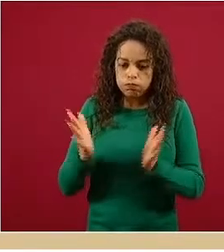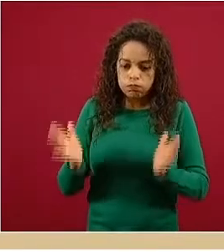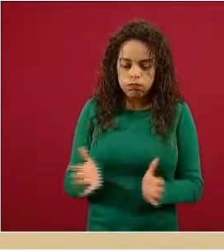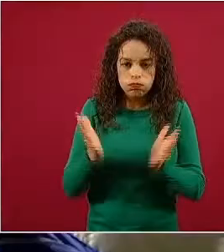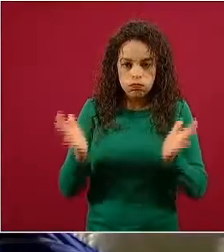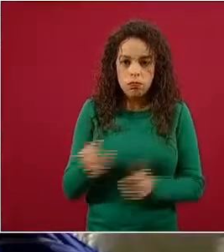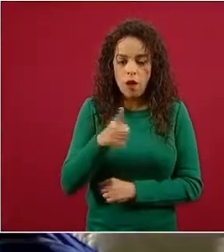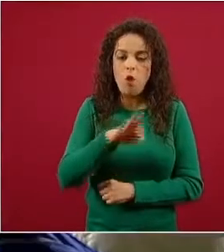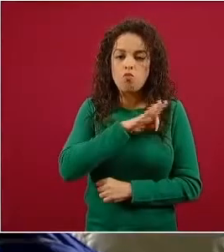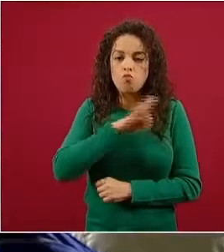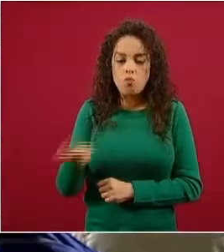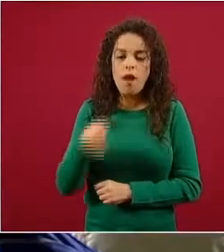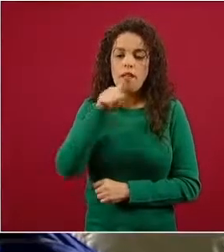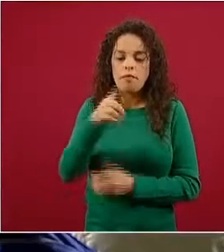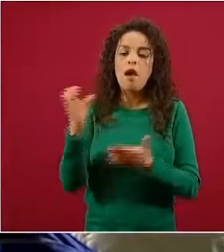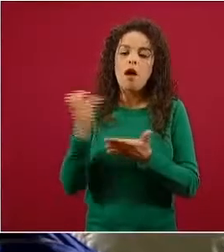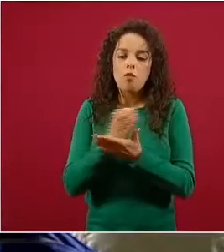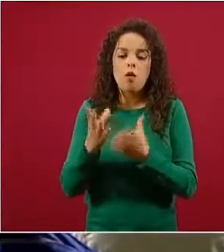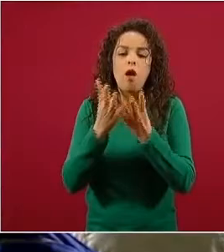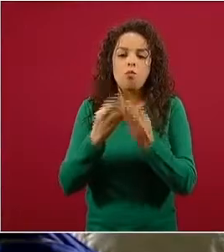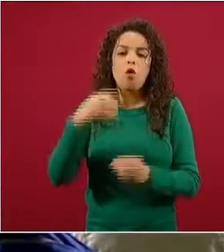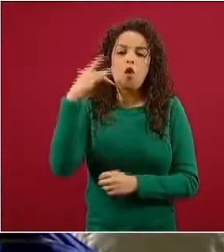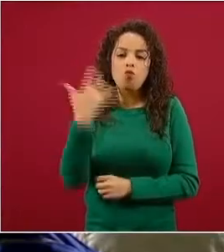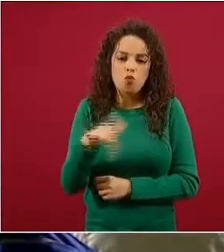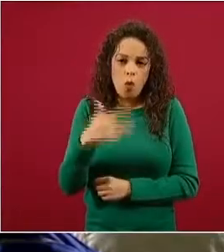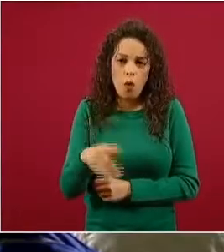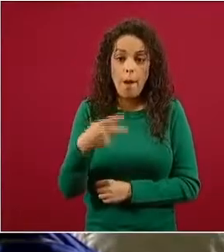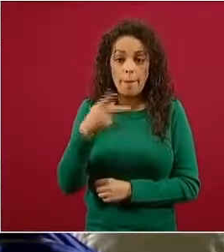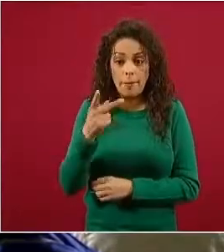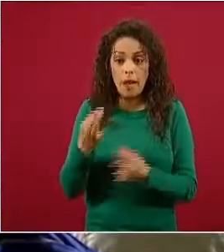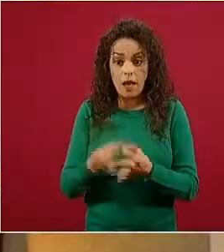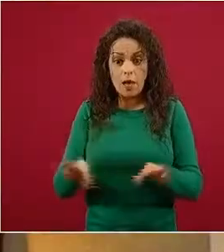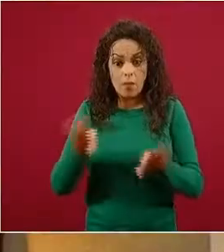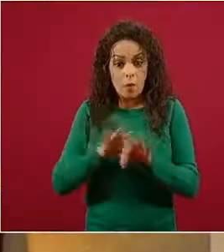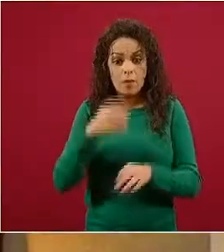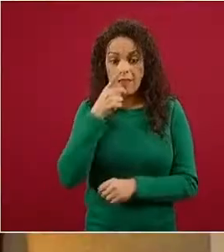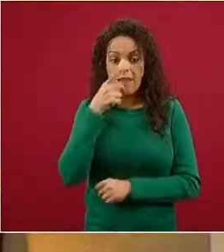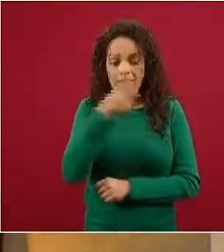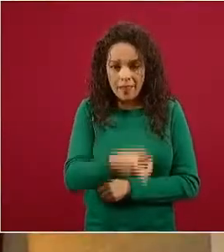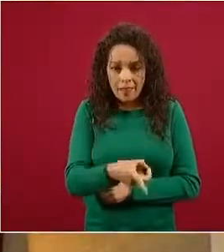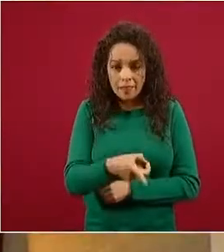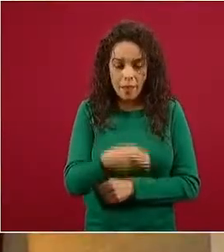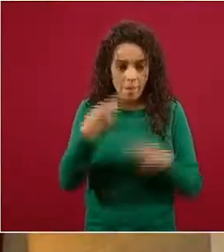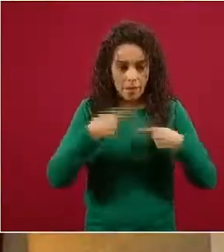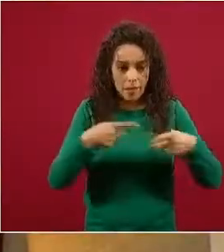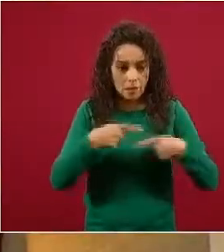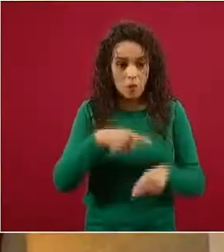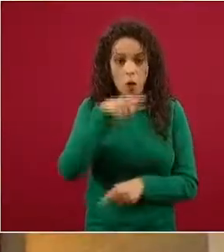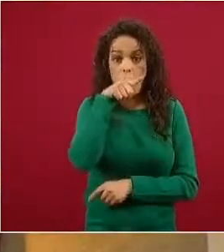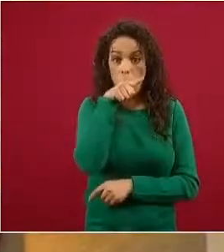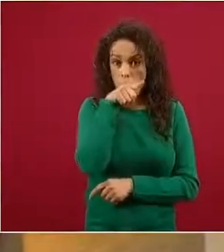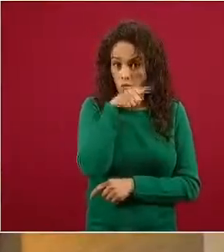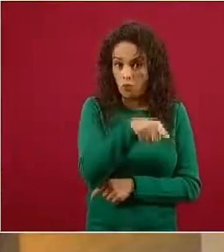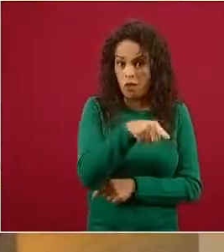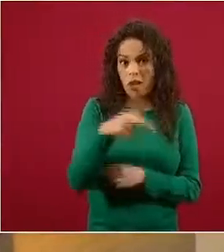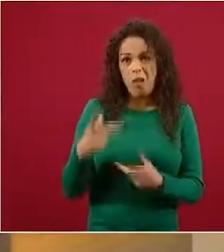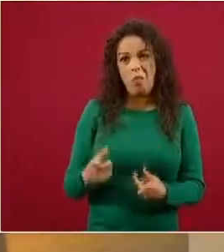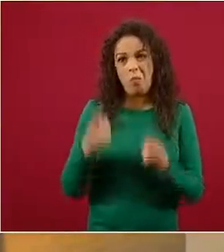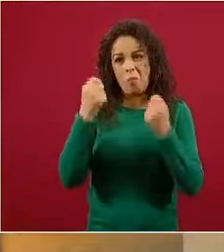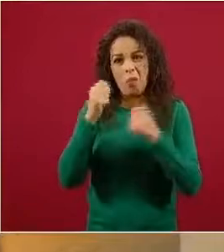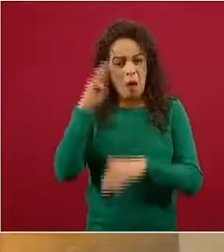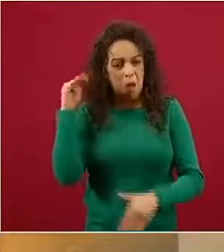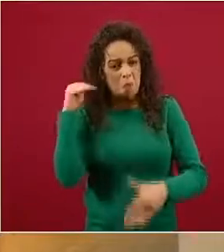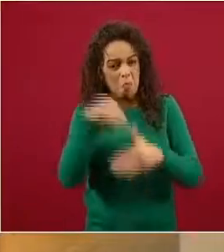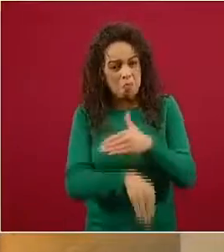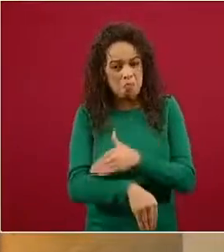va a aislar. Es decir, siempre recordarle que hay una red de apoyo para acompañarle. La que sigue.